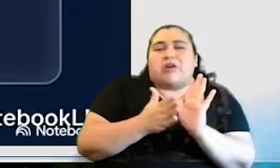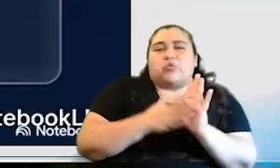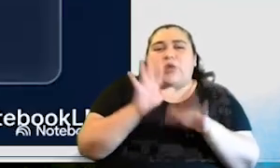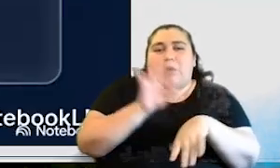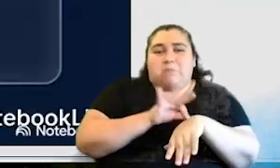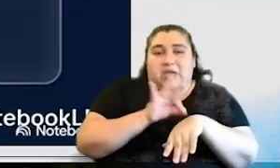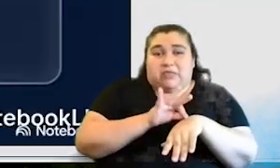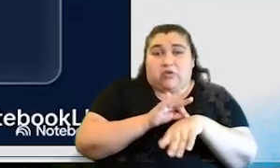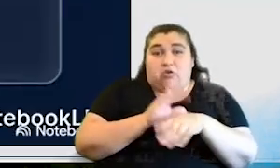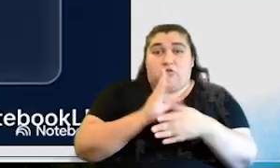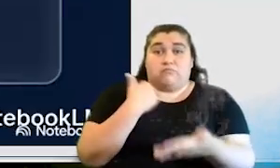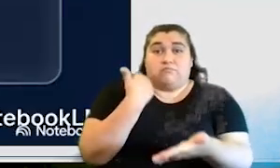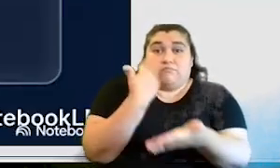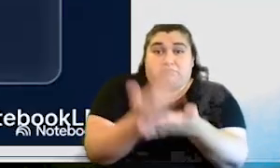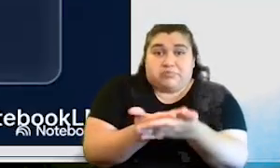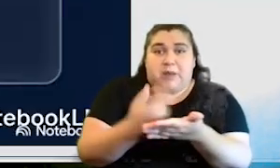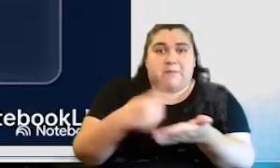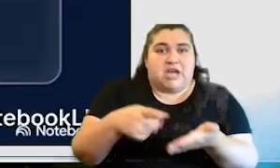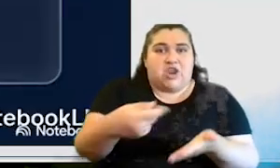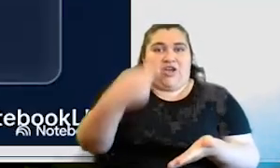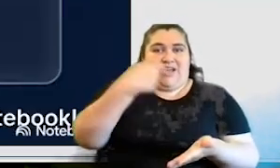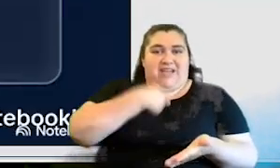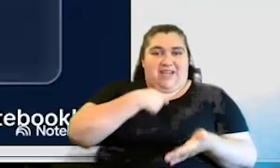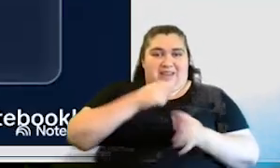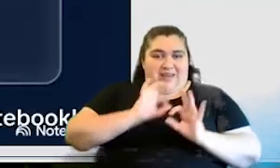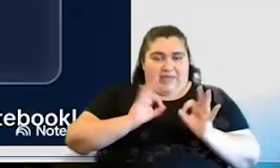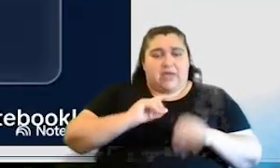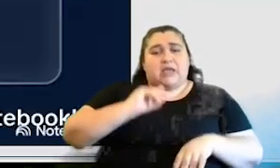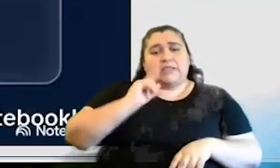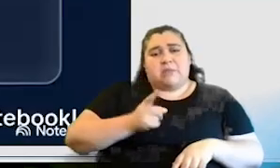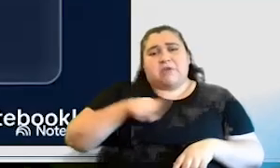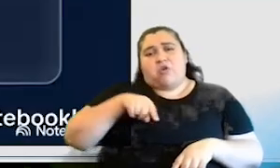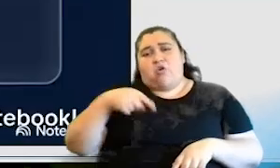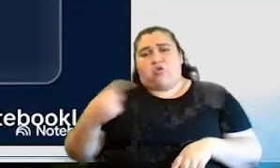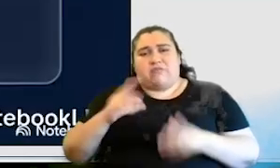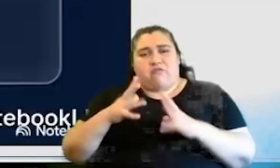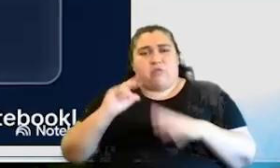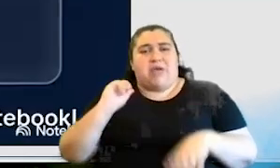reintegraron, y también las donaciones.